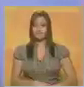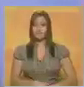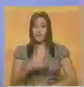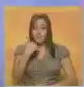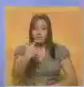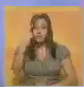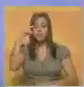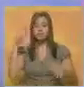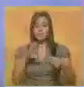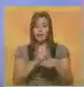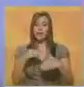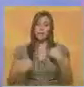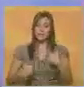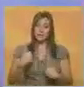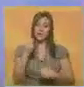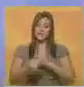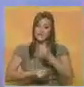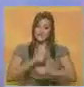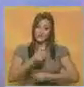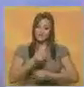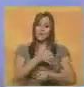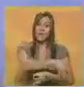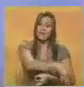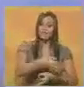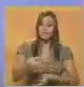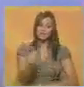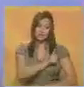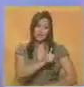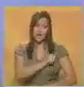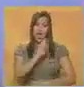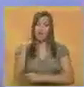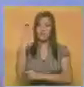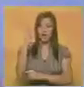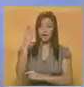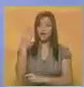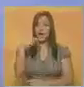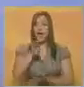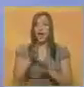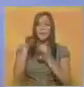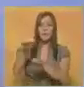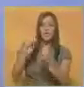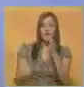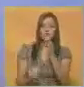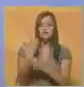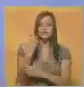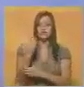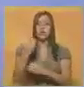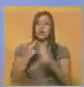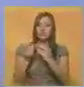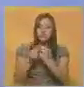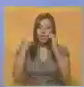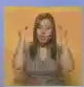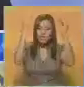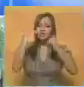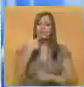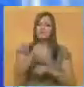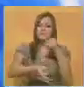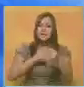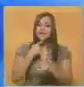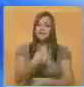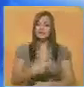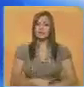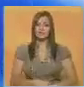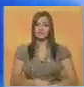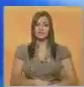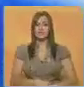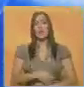El próximo martes y miércoles se realizará en los municipios Chacao y Baruta el botellazo en apoyo a la Fundación Techo. Claudia Andrade nos amplía. Buenas